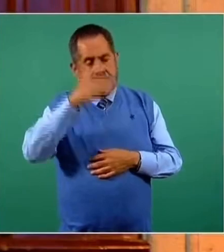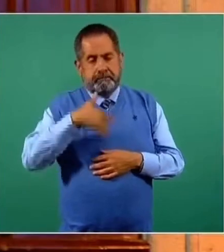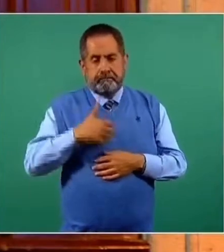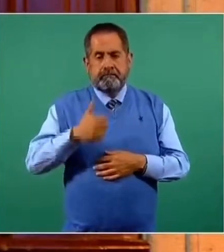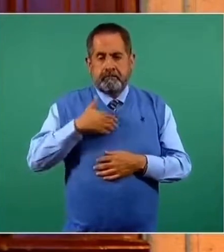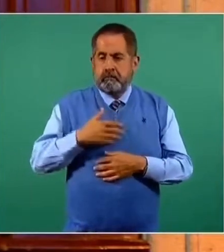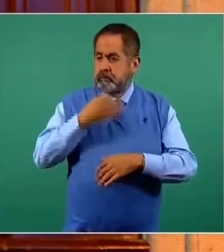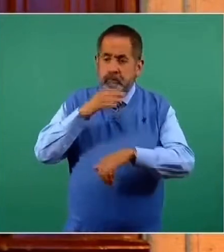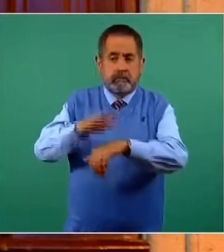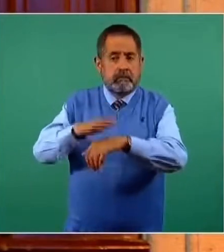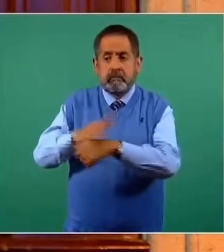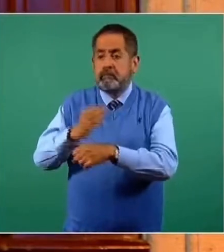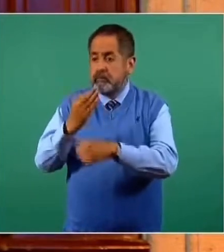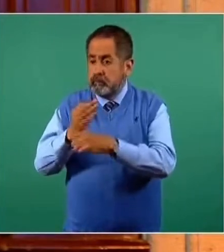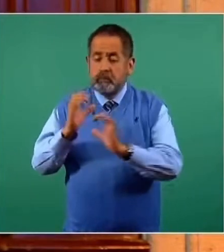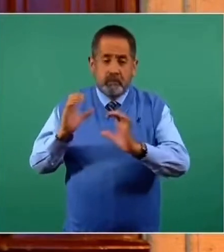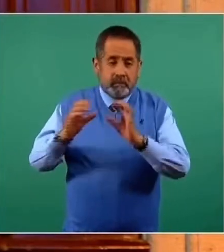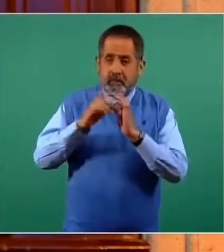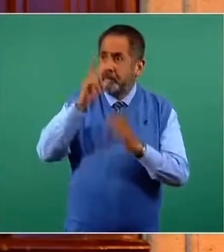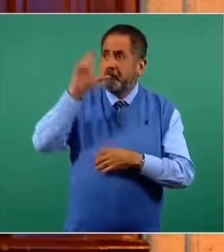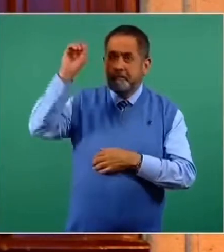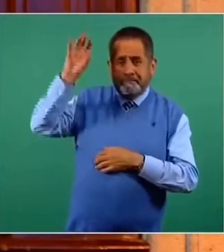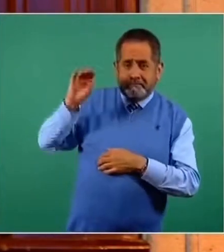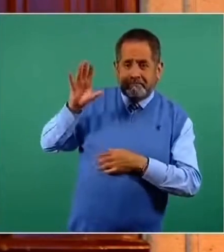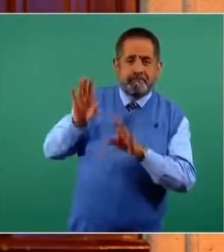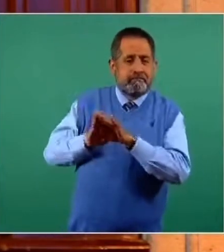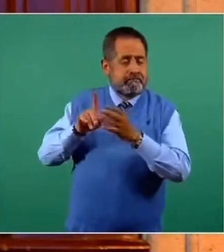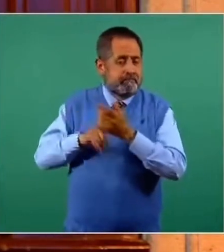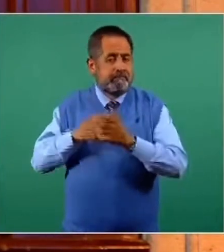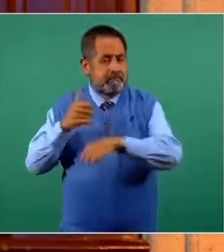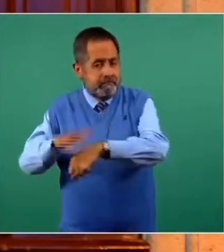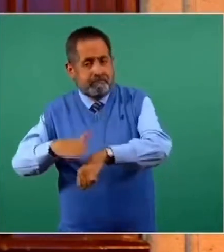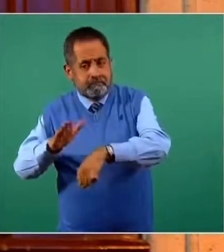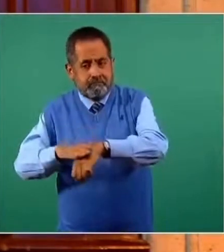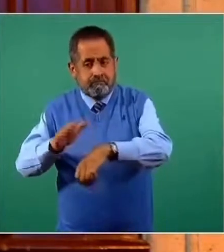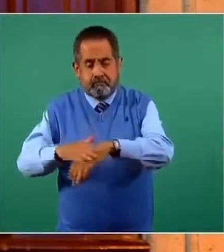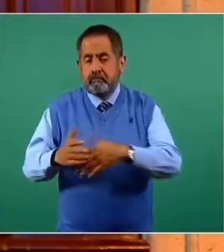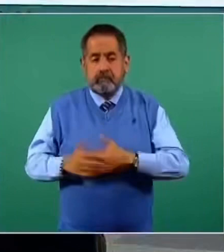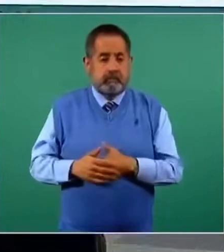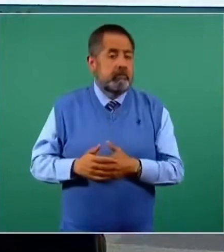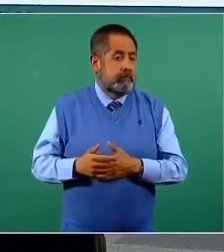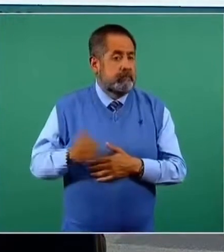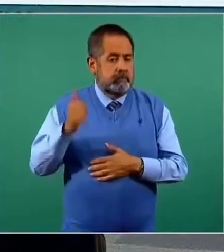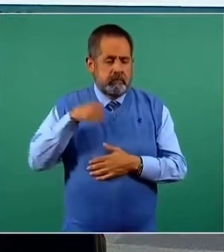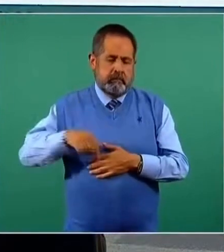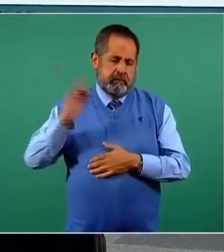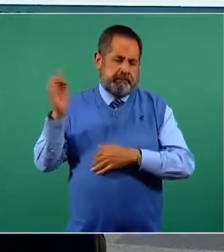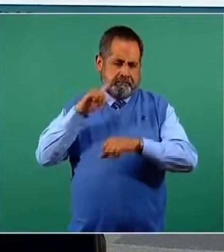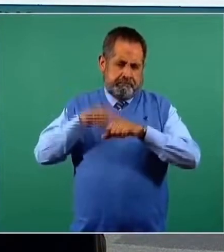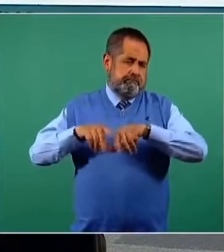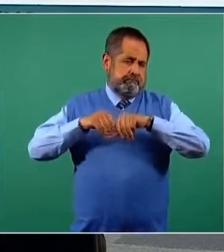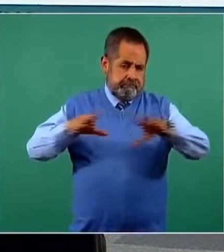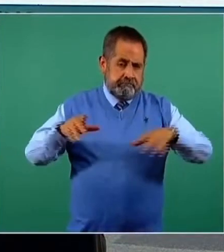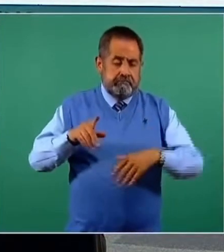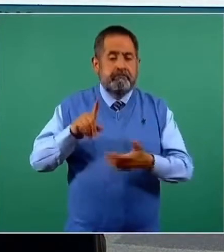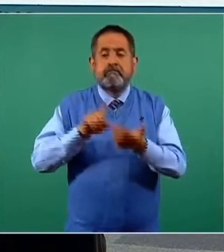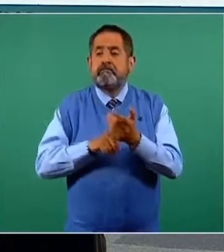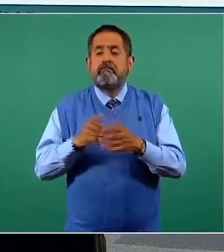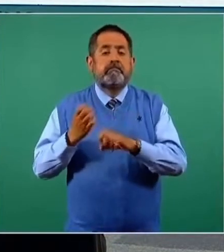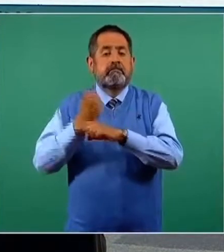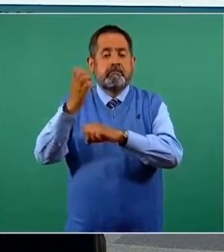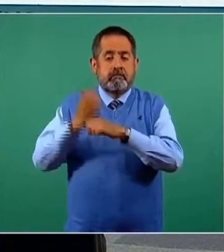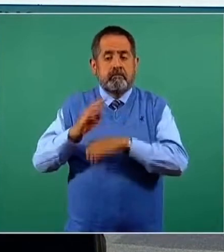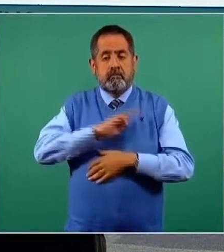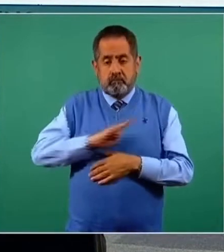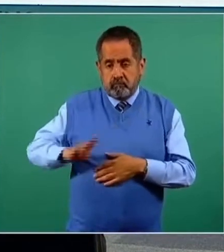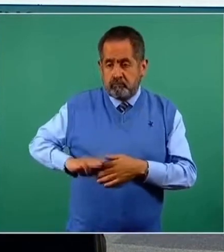nuestro nivel actual de riesgo en la entidad, las entidades lo hacen a nivel municipal y entonces la población obviamente debe de